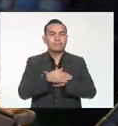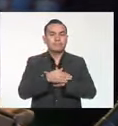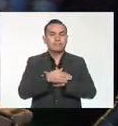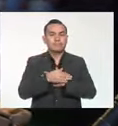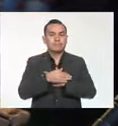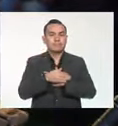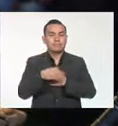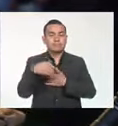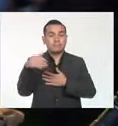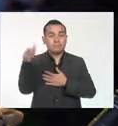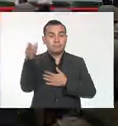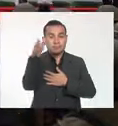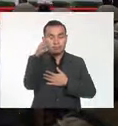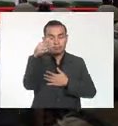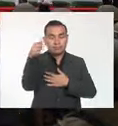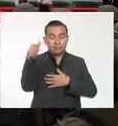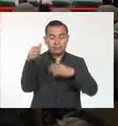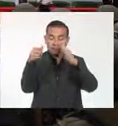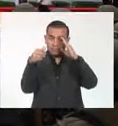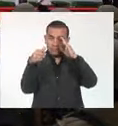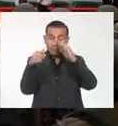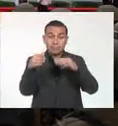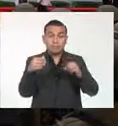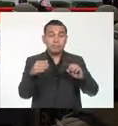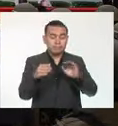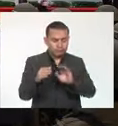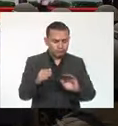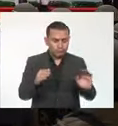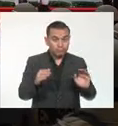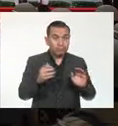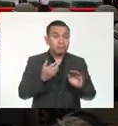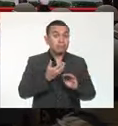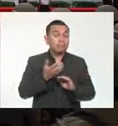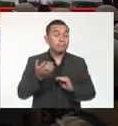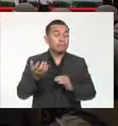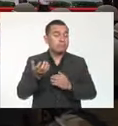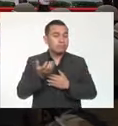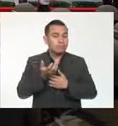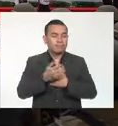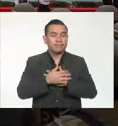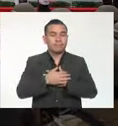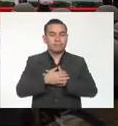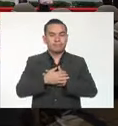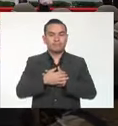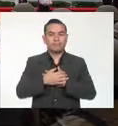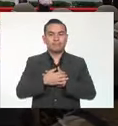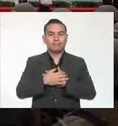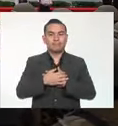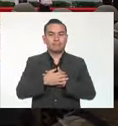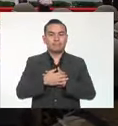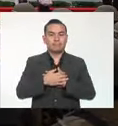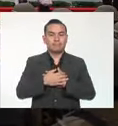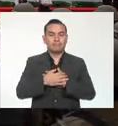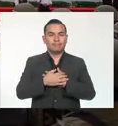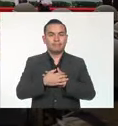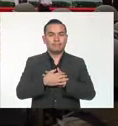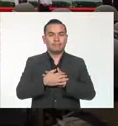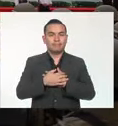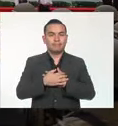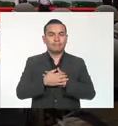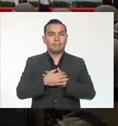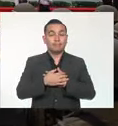Símbolo sagrado del Salvador. Te saludan reverente las nuevas generaciones. Te saludan reverente las nuevas